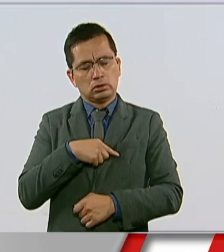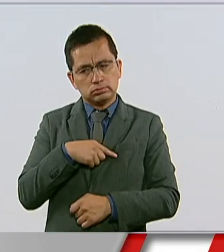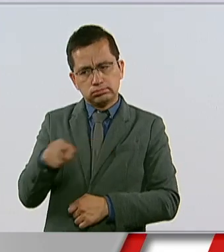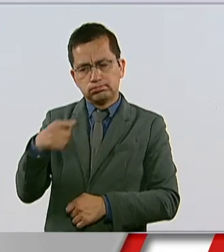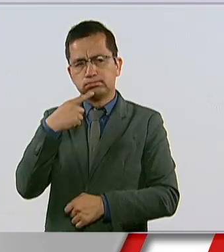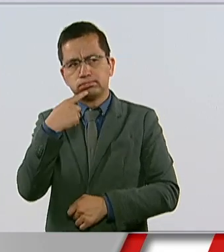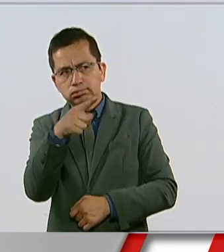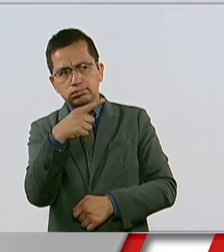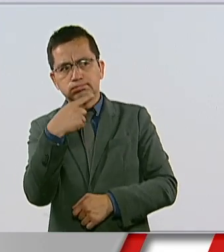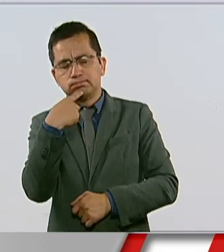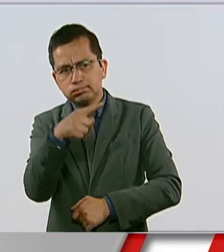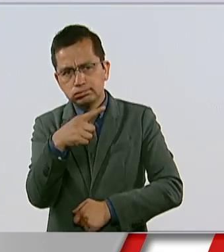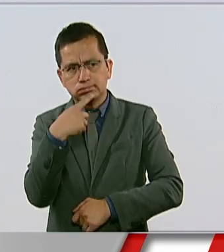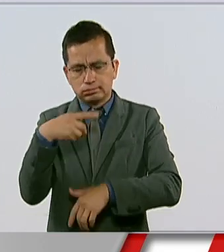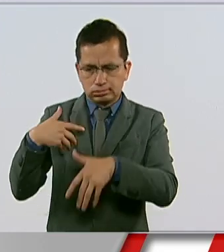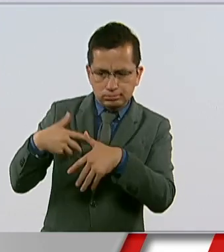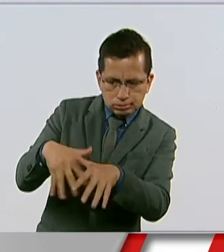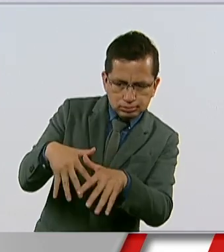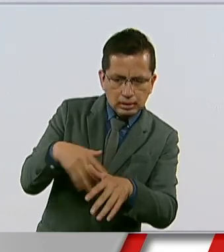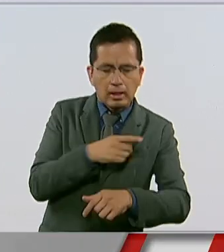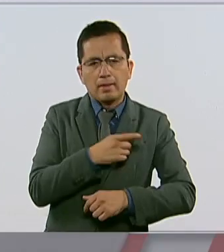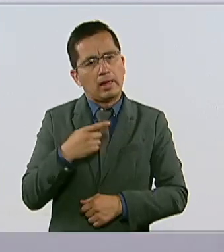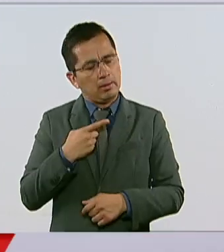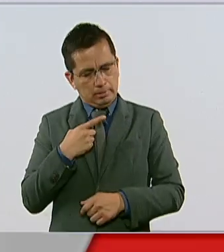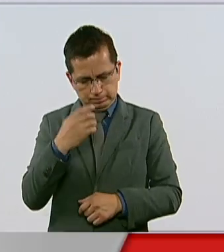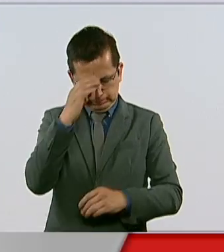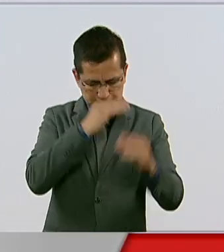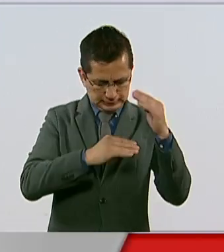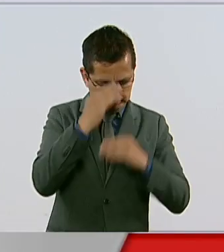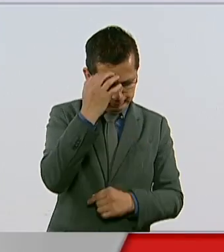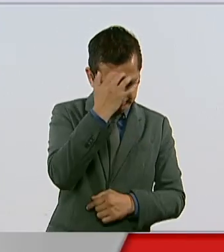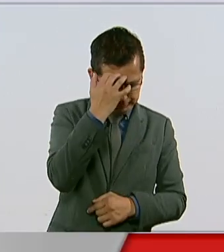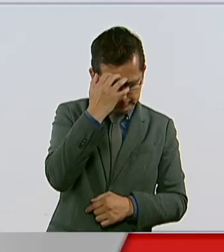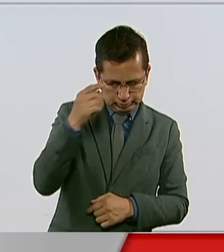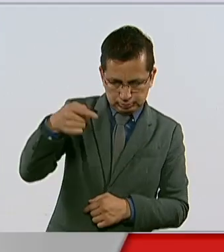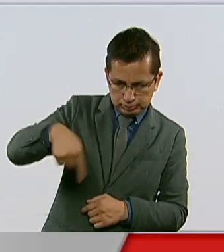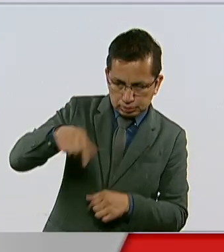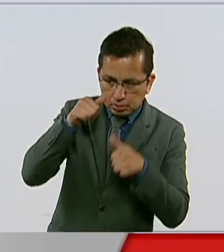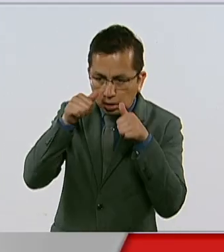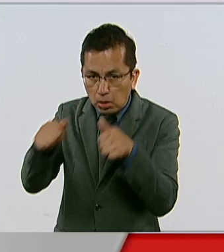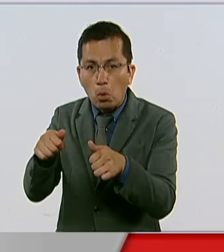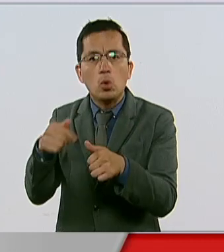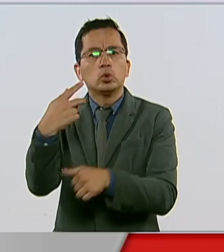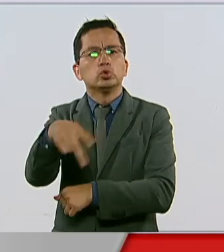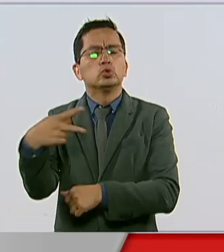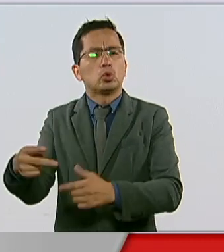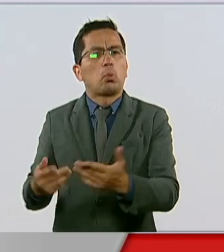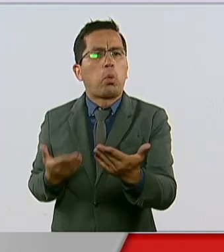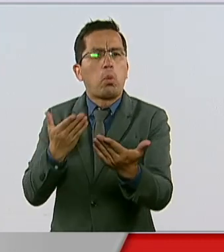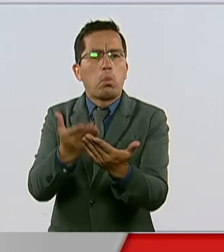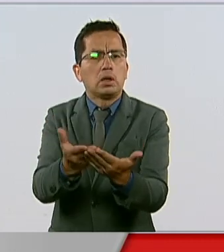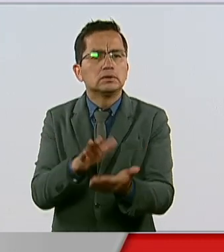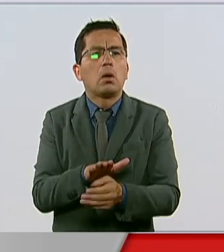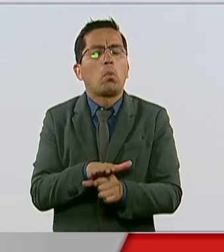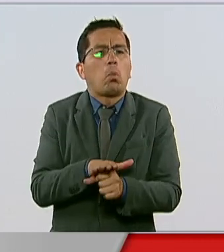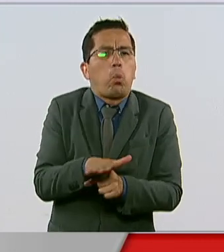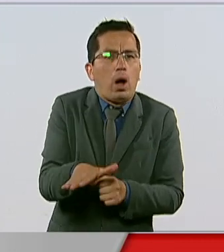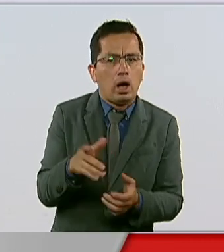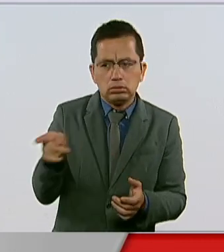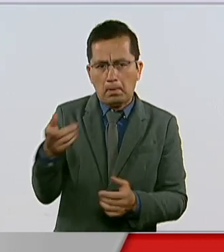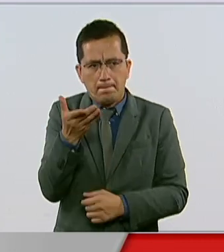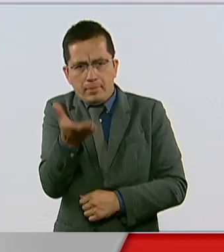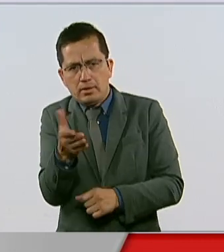sobre de ella y atender lo que en ella se propone y se